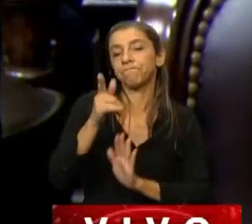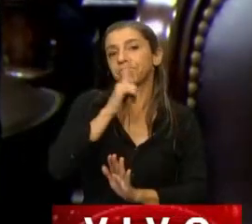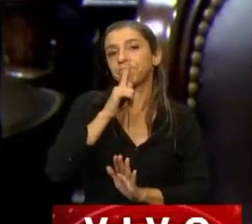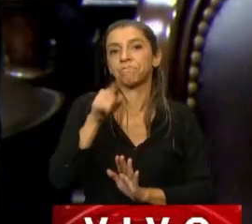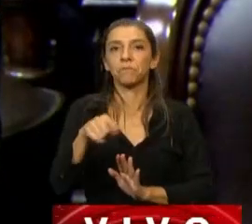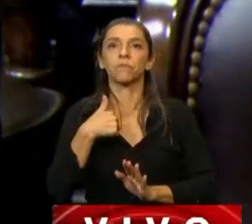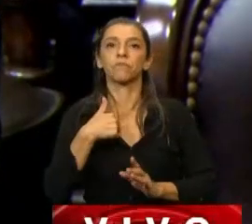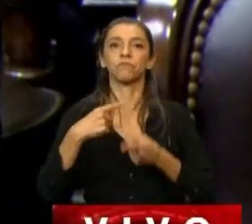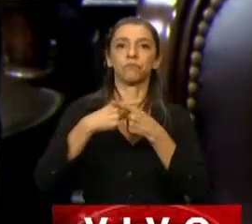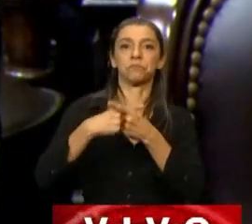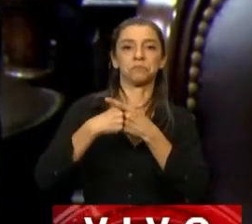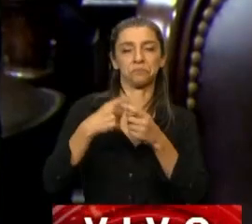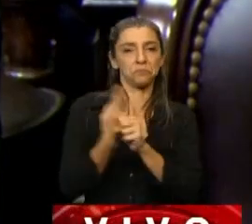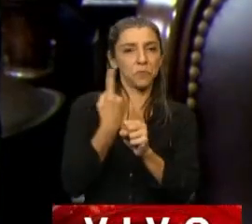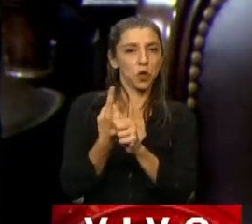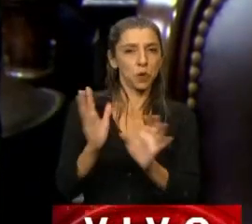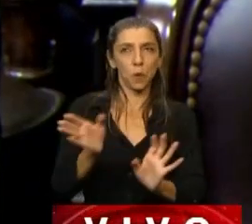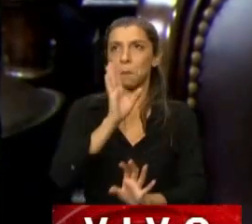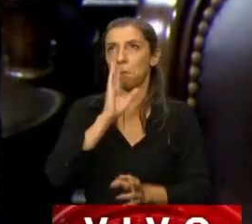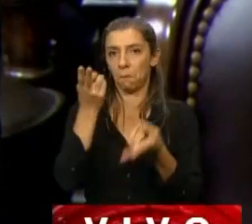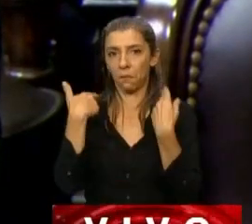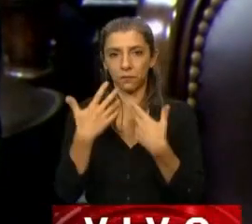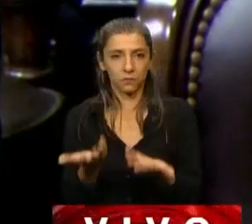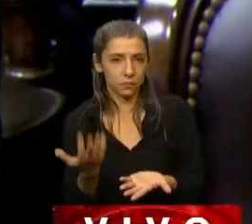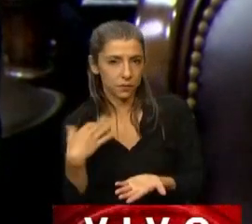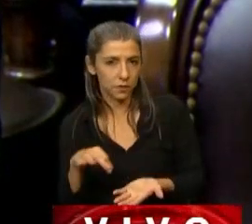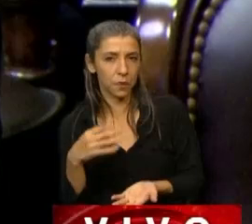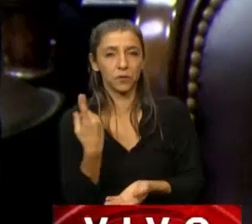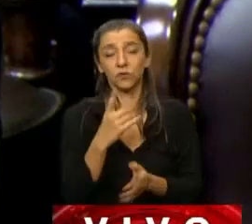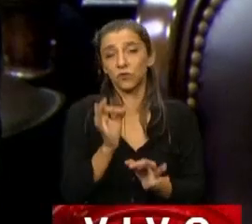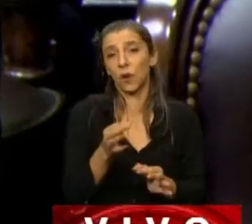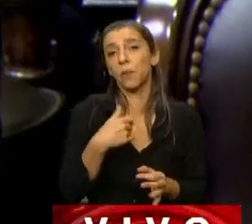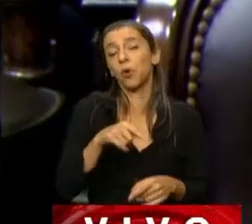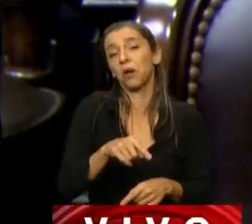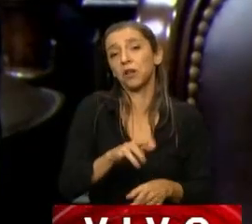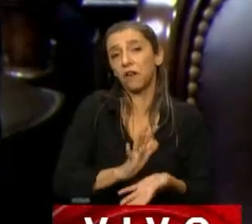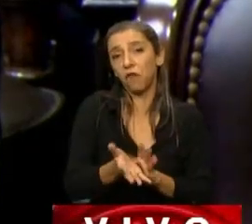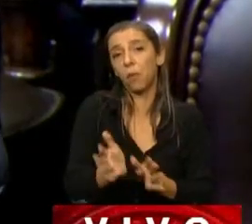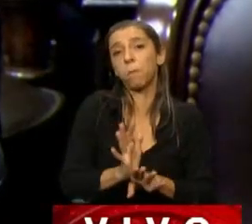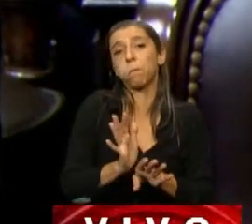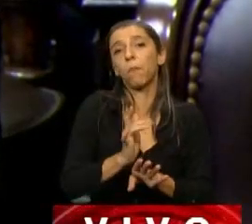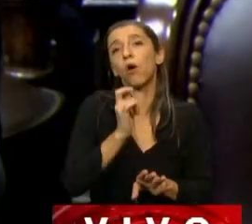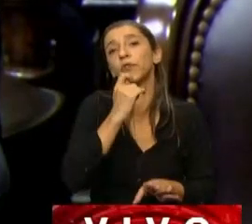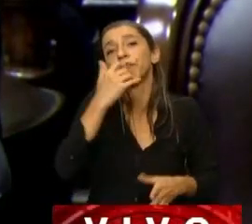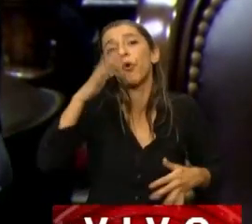discutir. Tampoco creo que es evidente que con el acuerdo vayamos a conseguir la tranquilidad